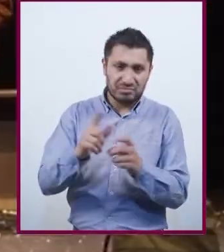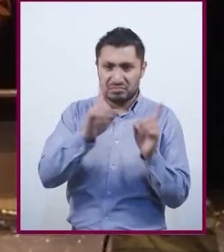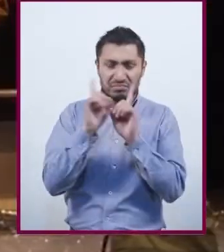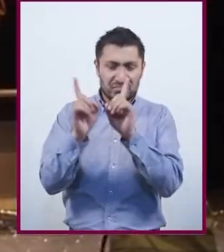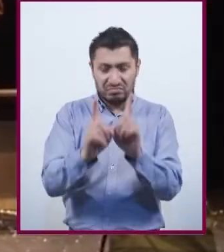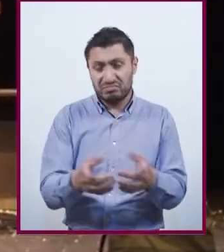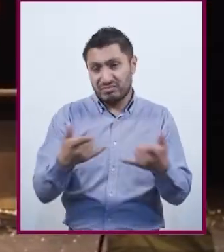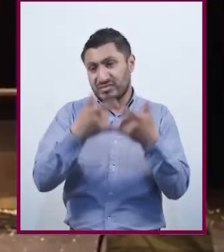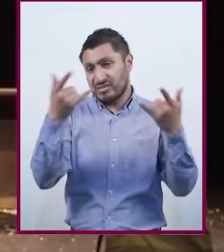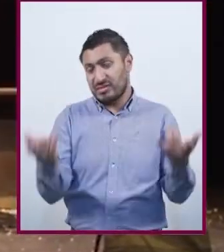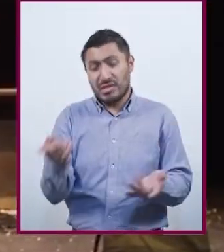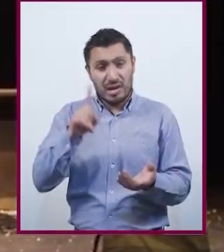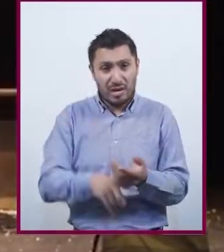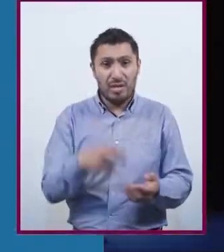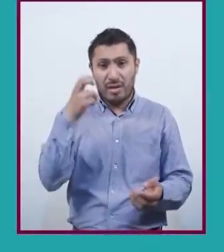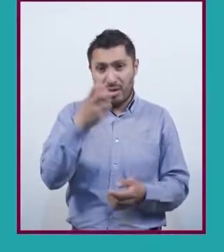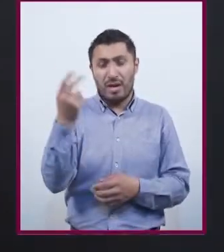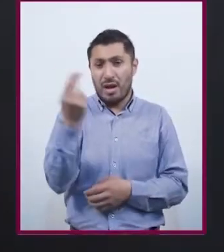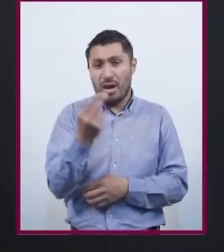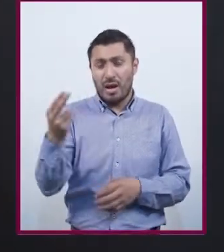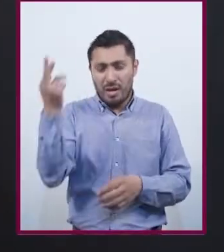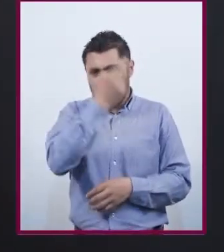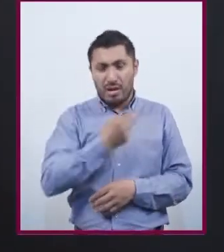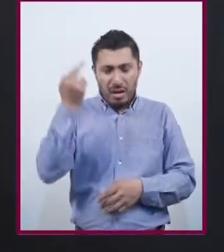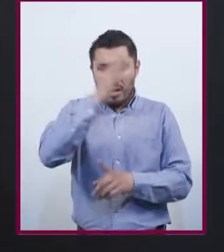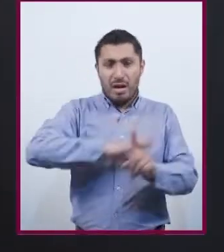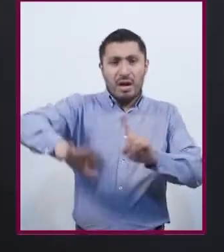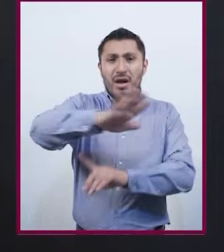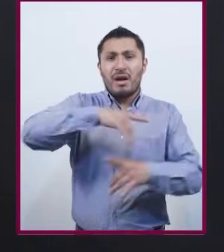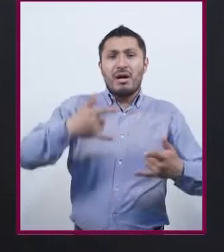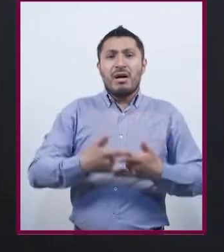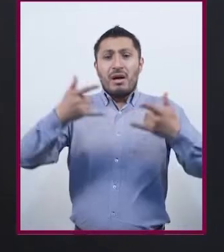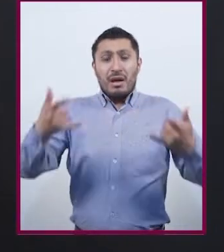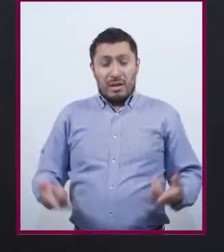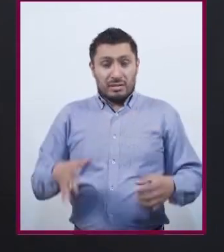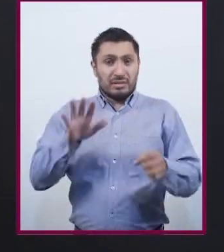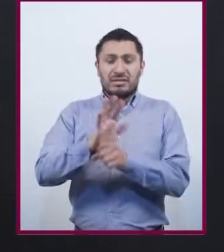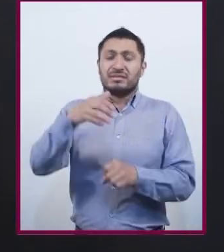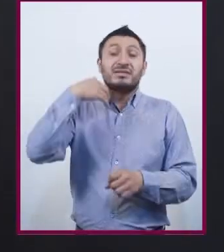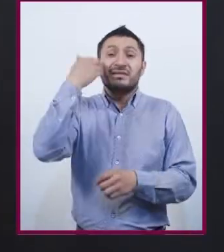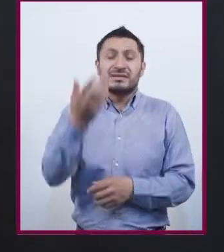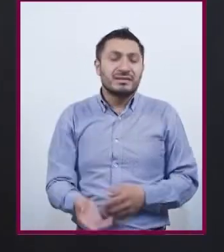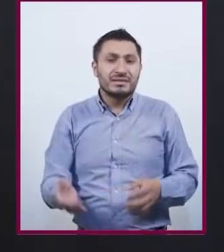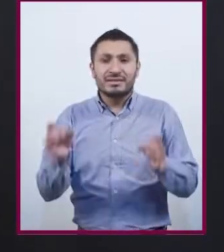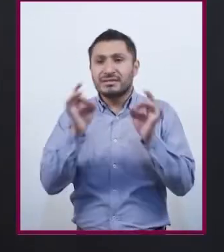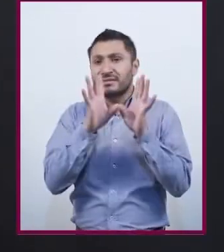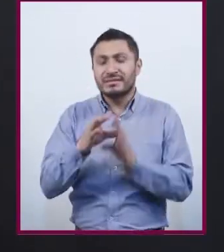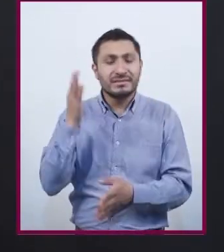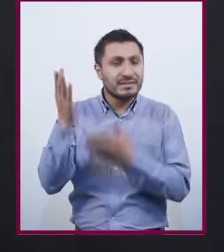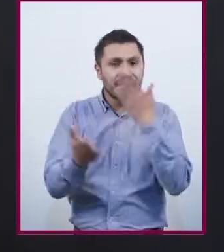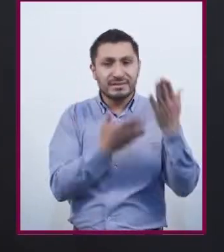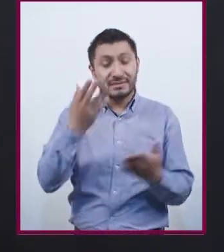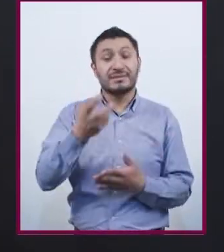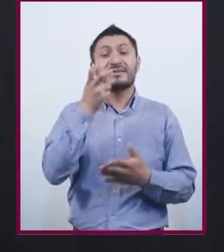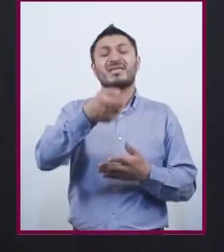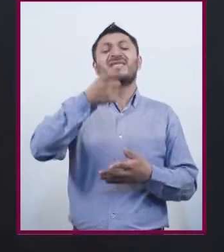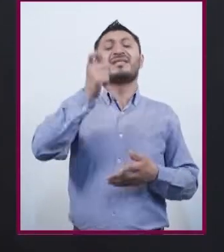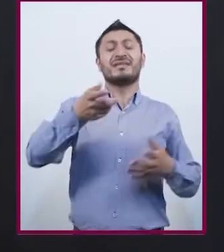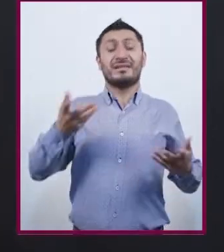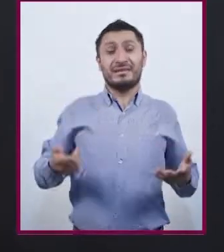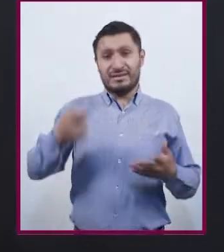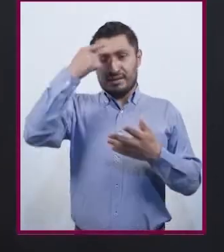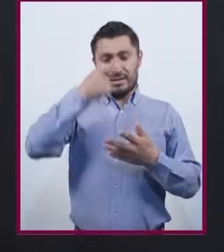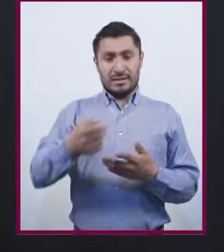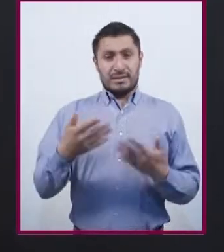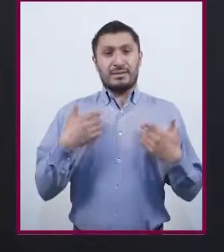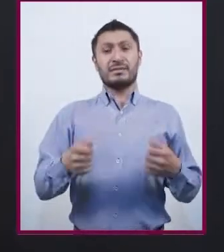seres sociales hechos de historia. De ahí la necesidad de revisar el contexto histórico de cualquier fenómeno que estudiemos.